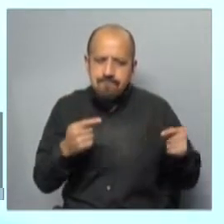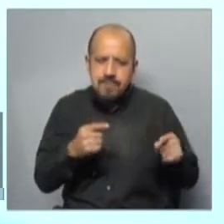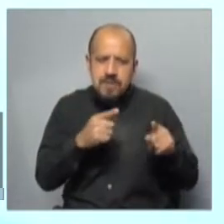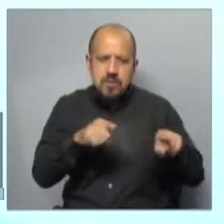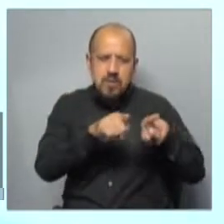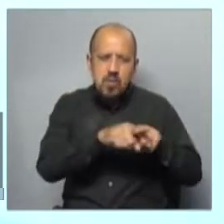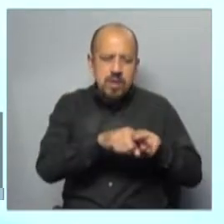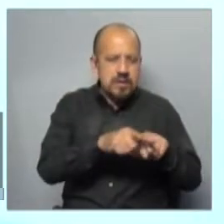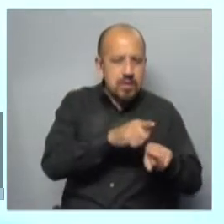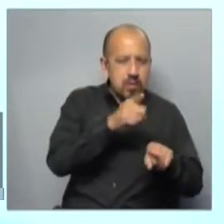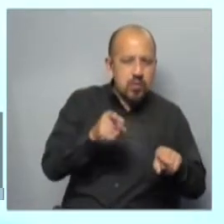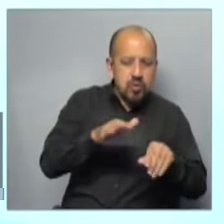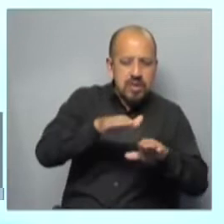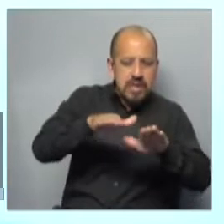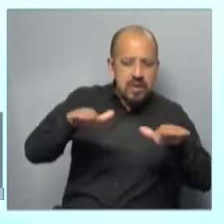demás